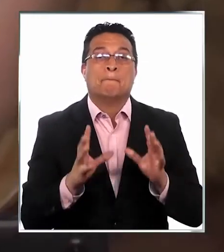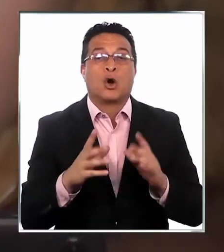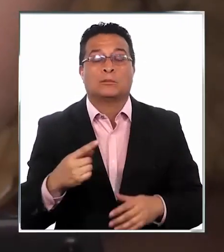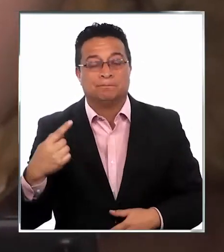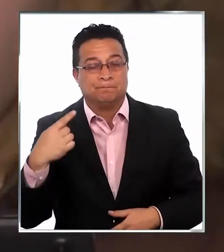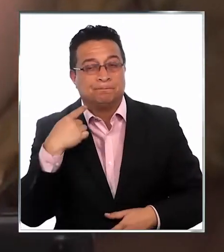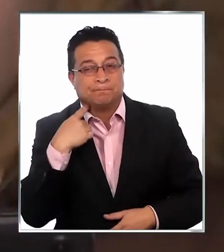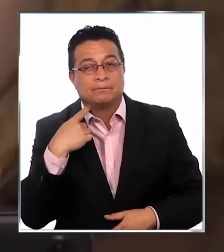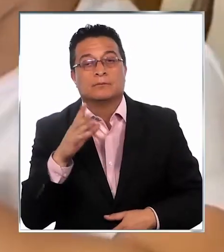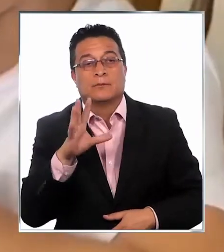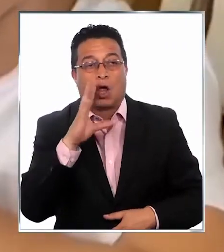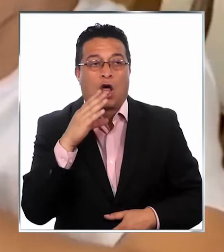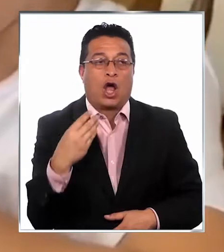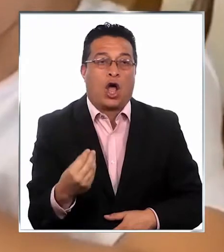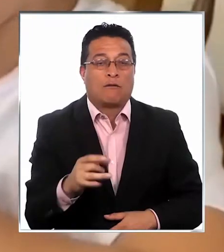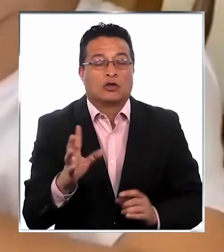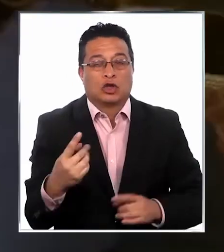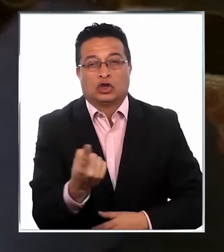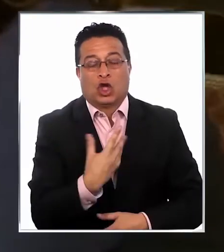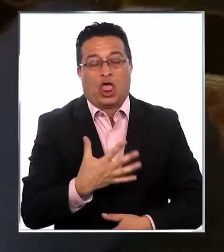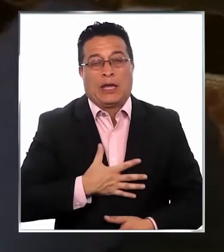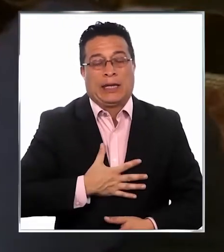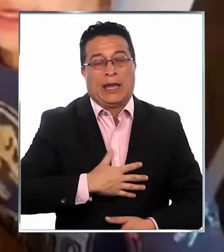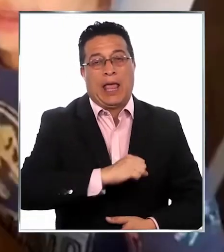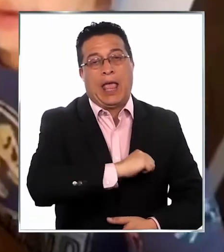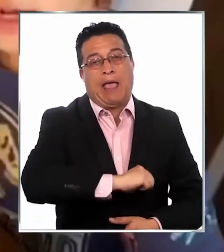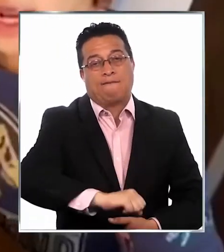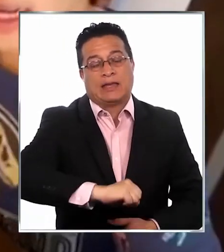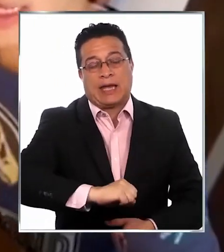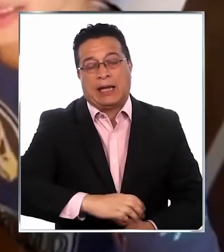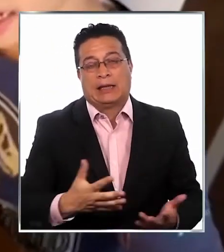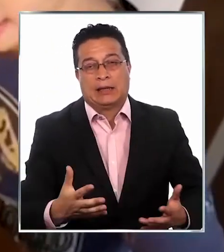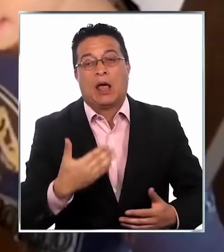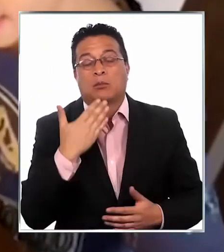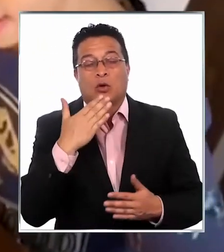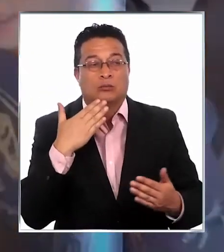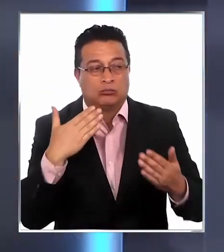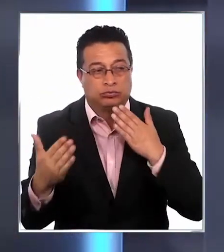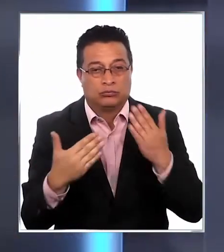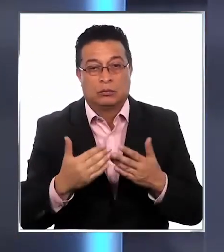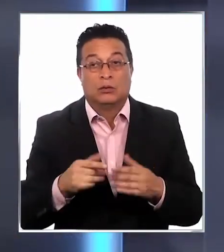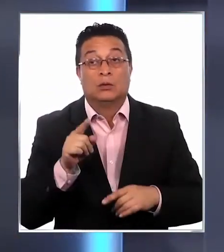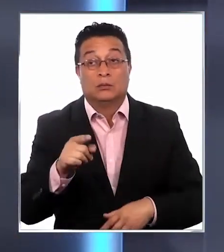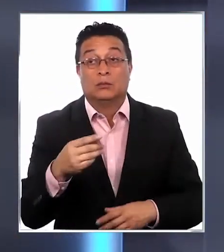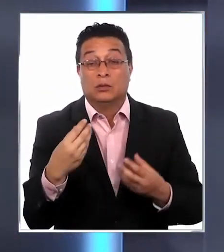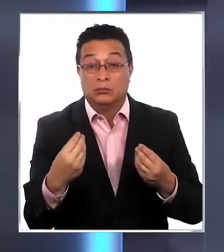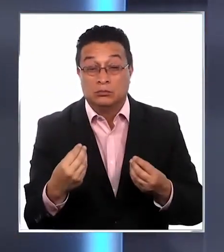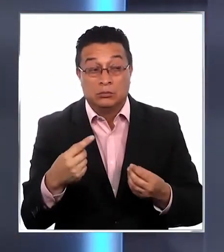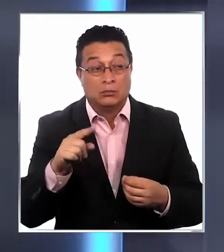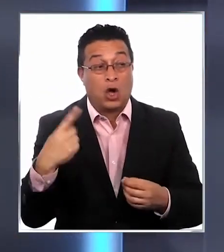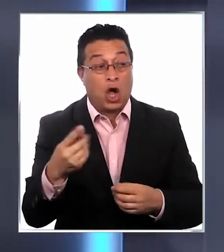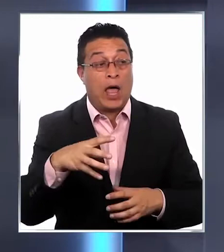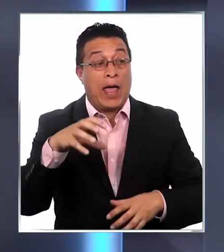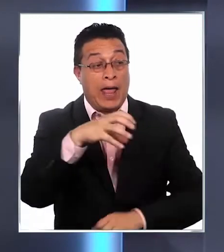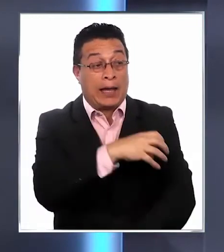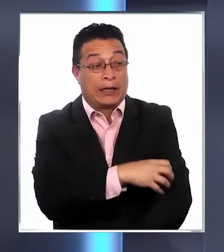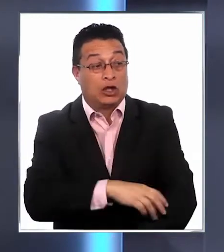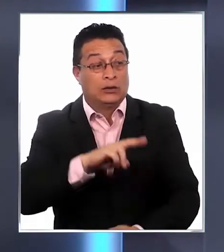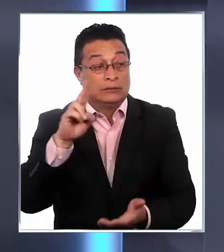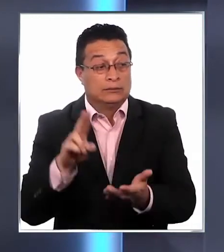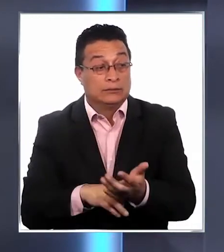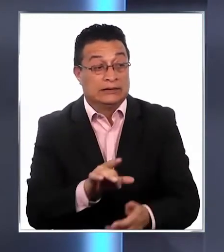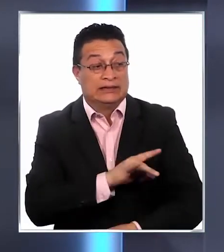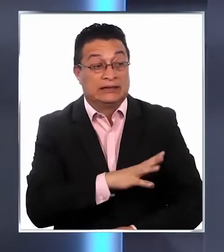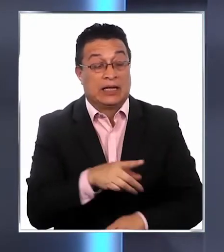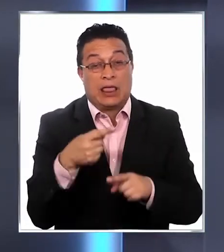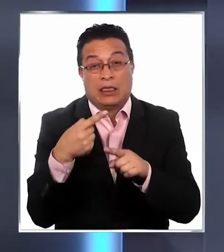si obviamente quisiéramos todos evitarlo, se pueda producir algún contagio. Bien sabemos en las regiones que la realidad de nuestro país es muy